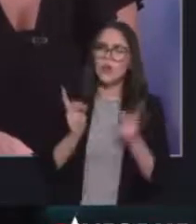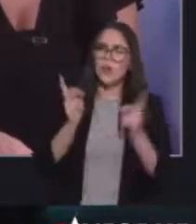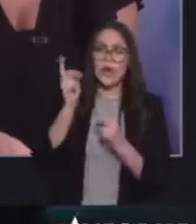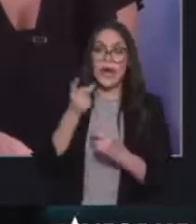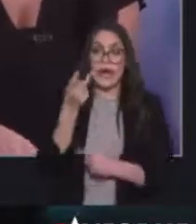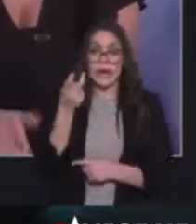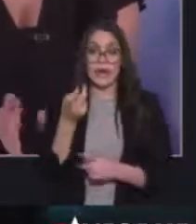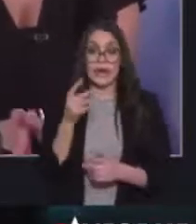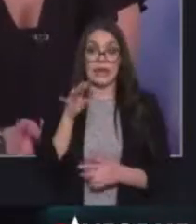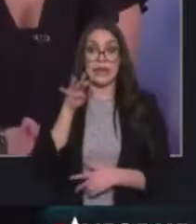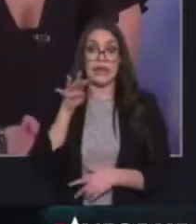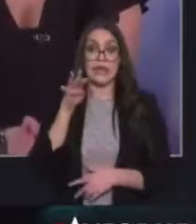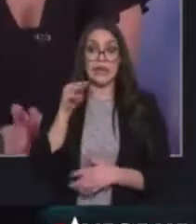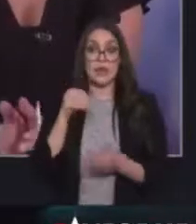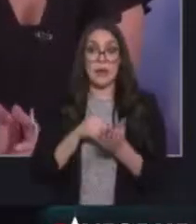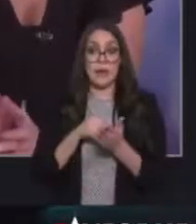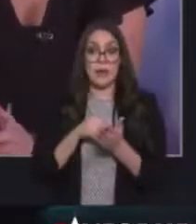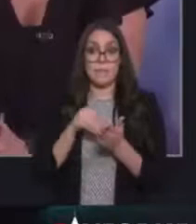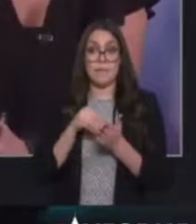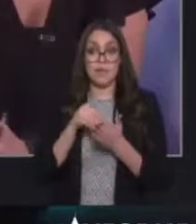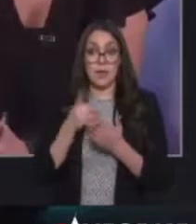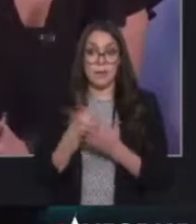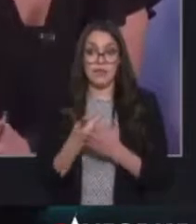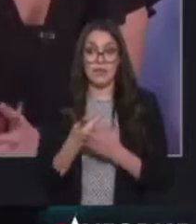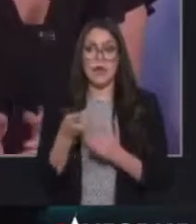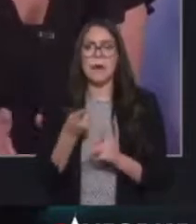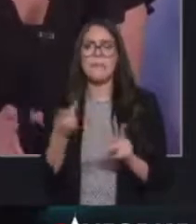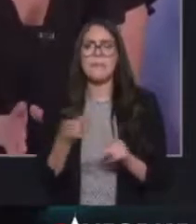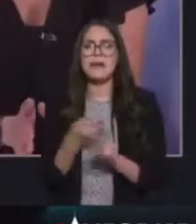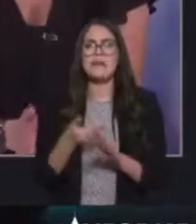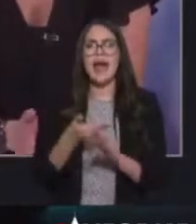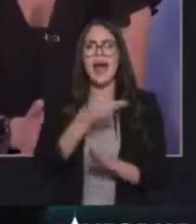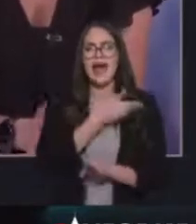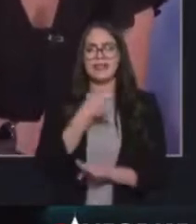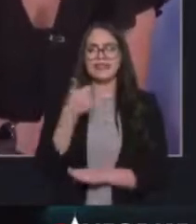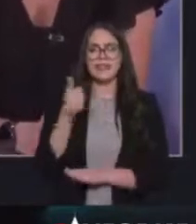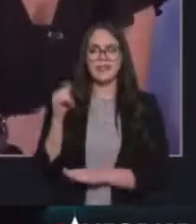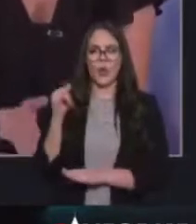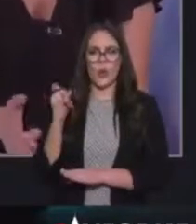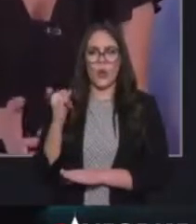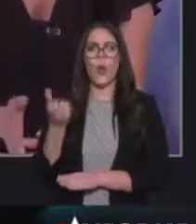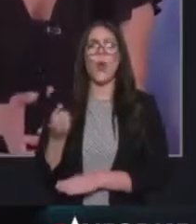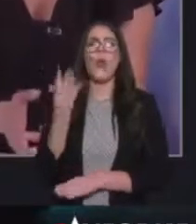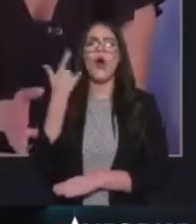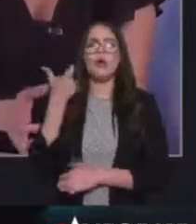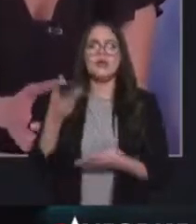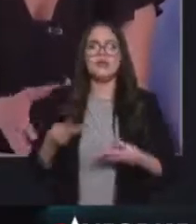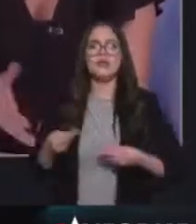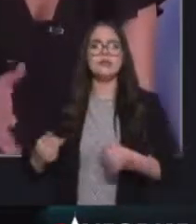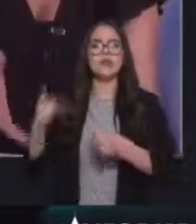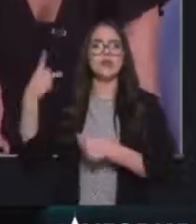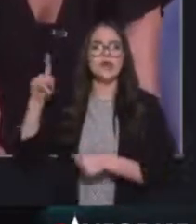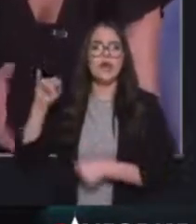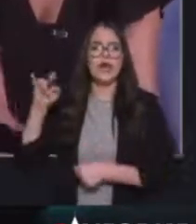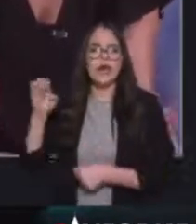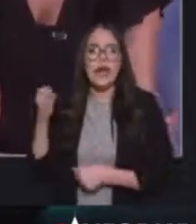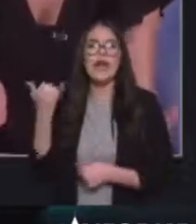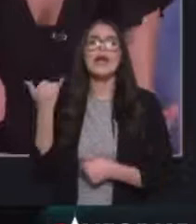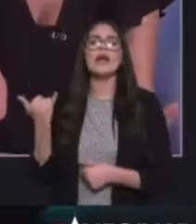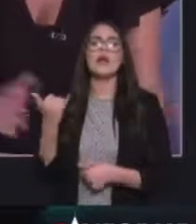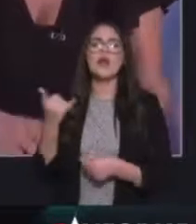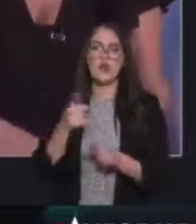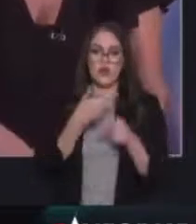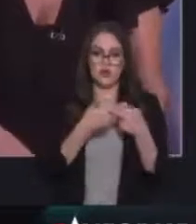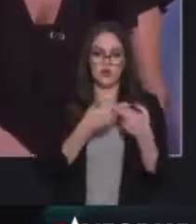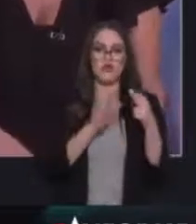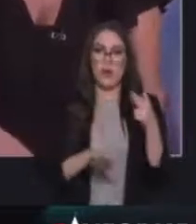estos 19,000 millones se usaron para la elección intermedia y si se sabe en qué se usó el resto